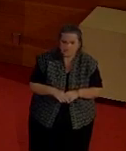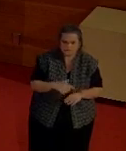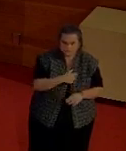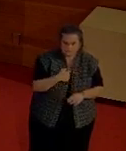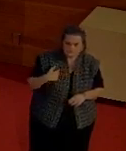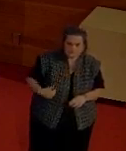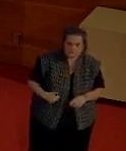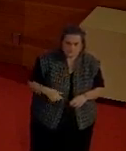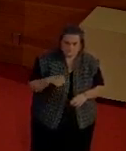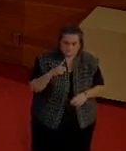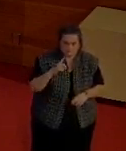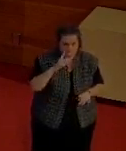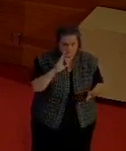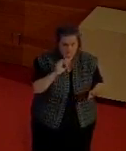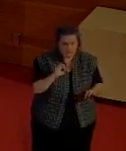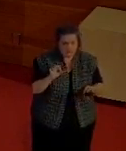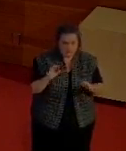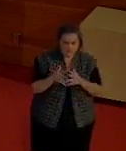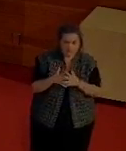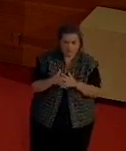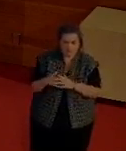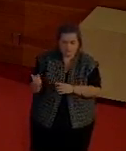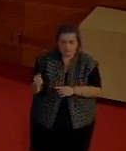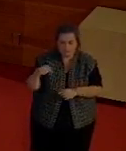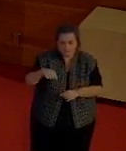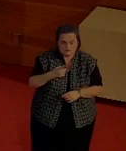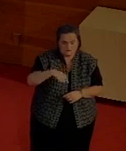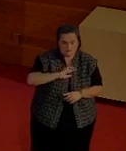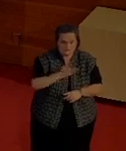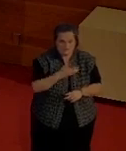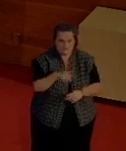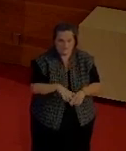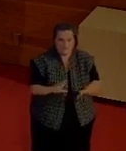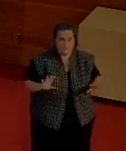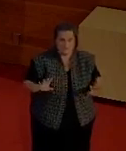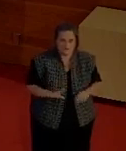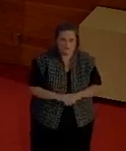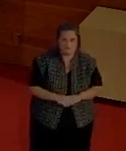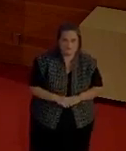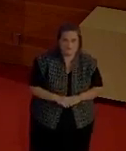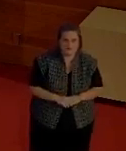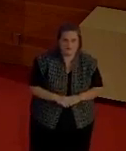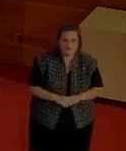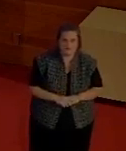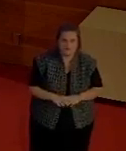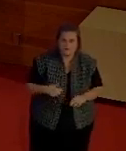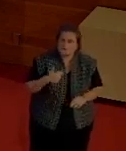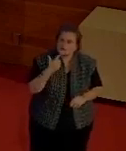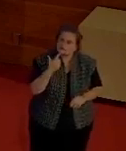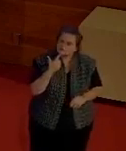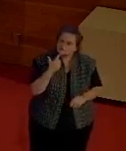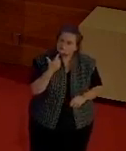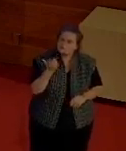peligro para Estados Unidos y para occidente Al igual has mencionado una serie de